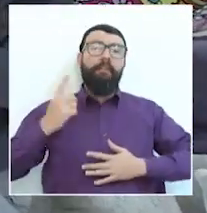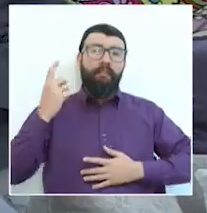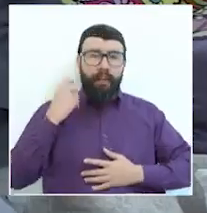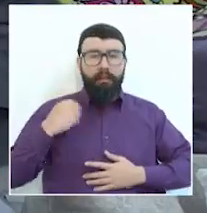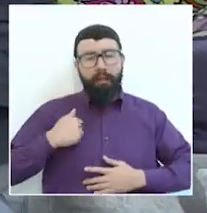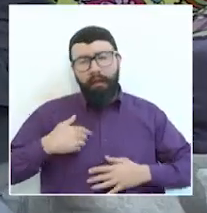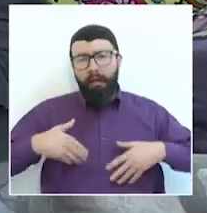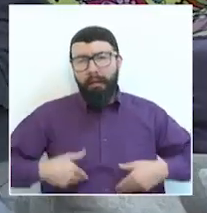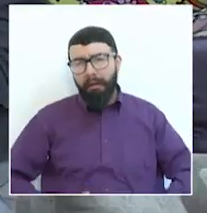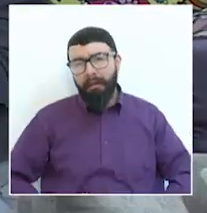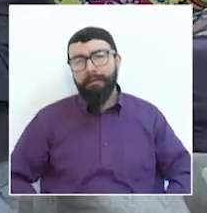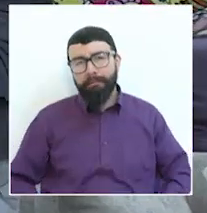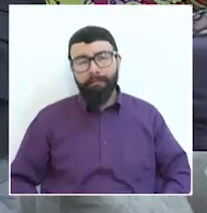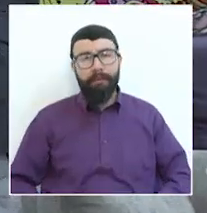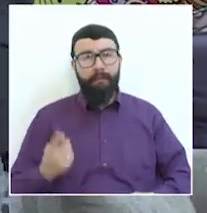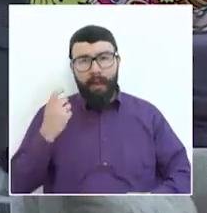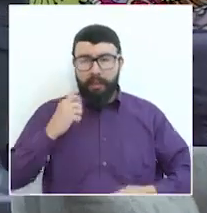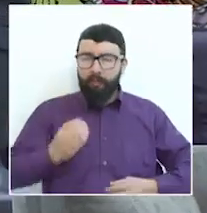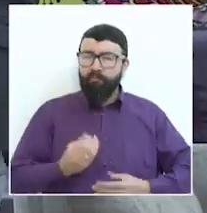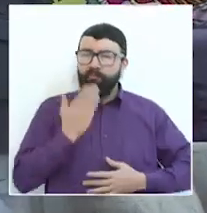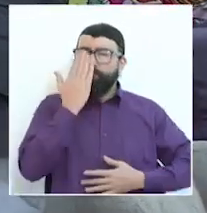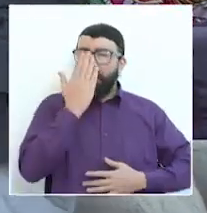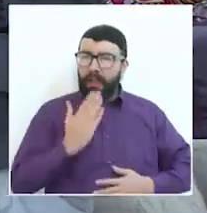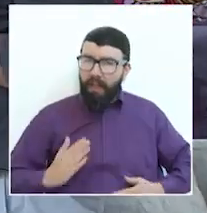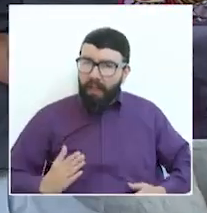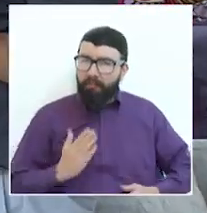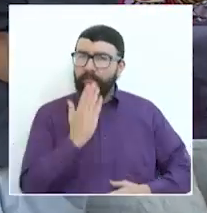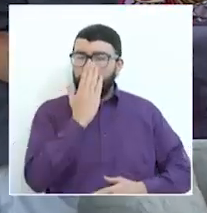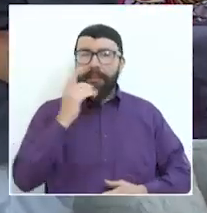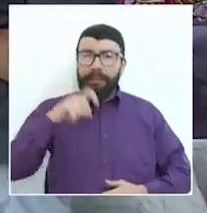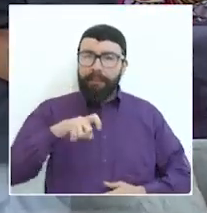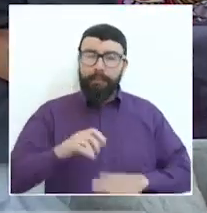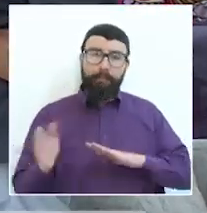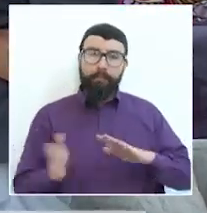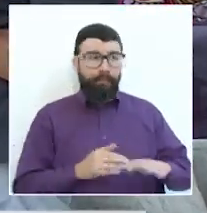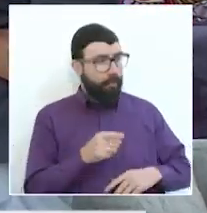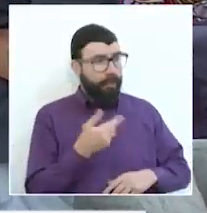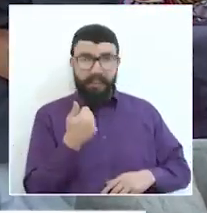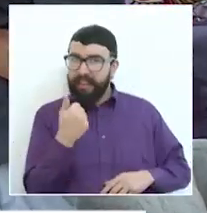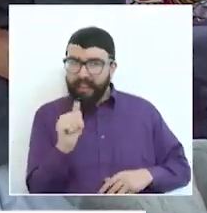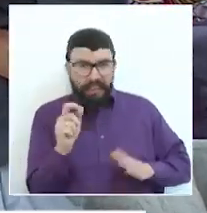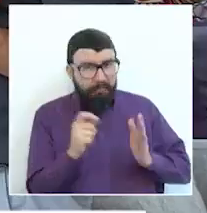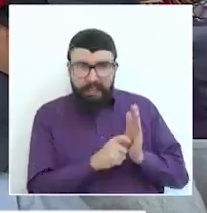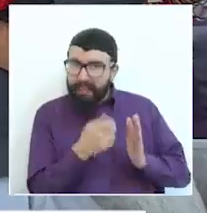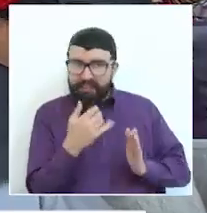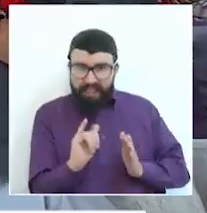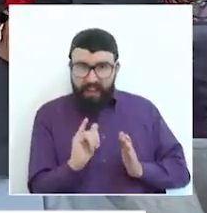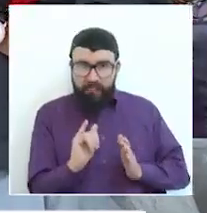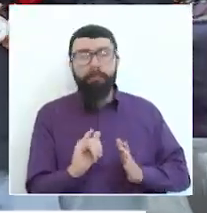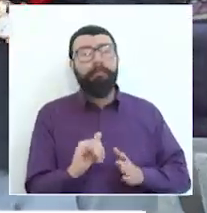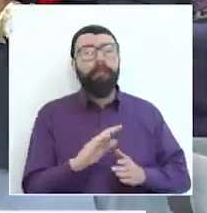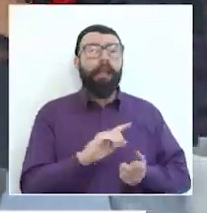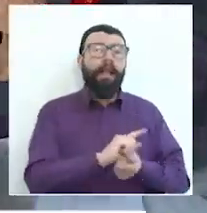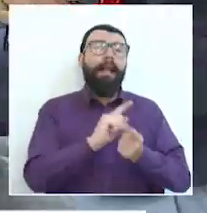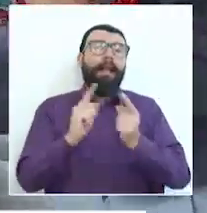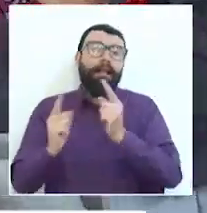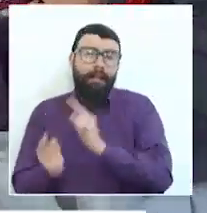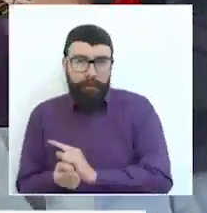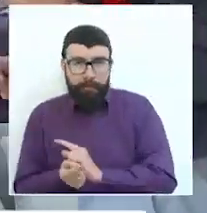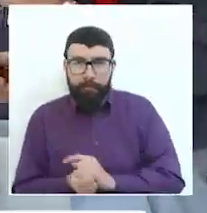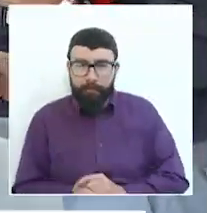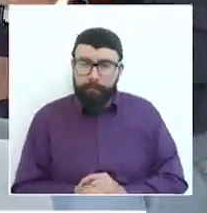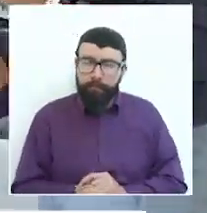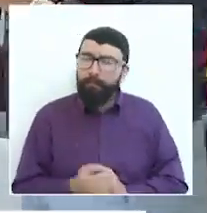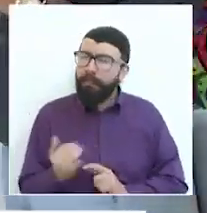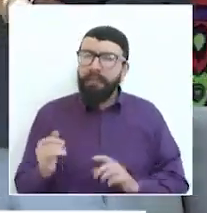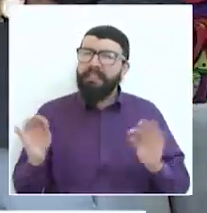respiramos adecuadamente. Exactamente. El otro. Después de estas 10 repeticiones pasamos a un ejercicio